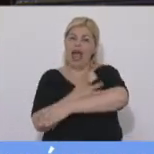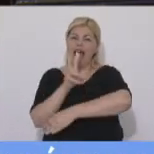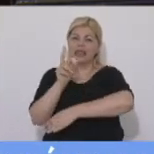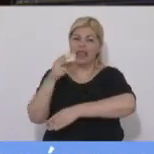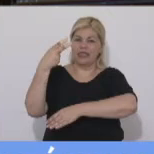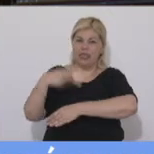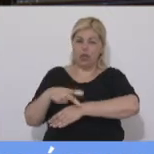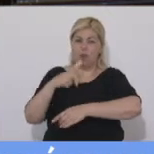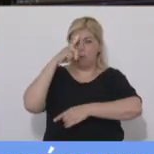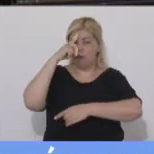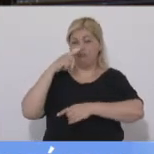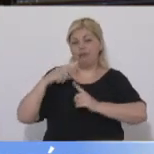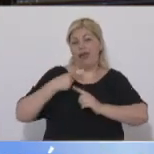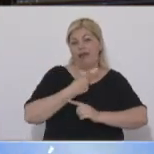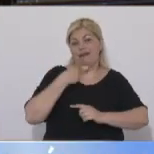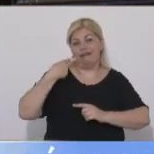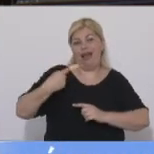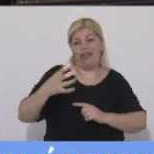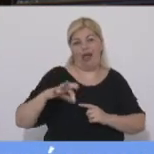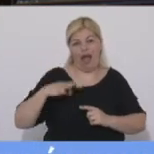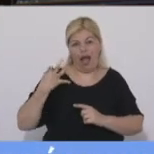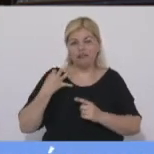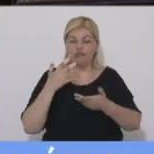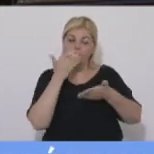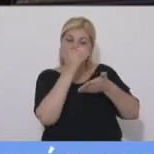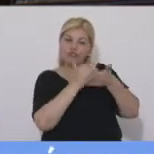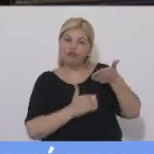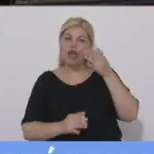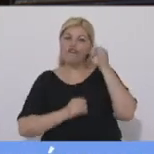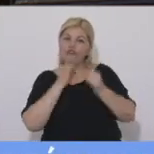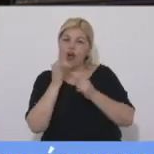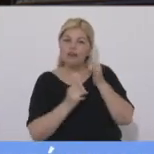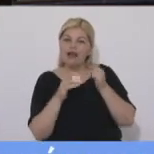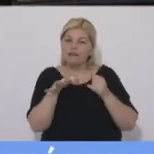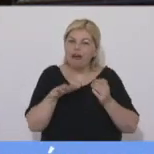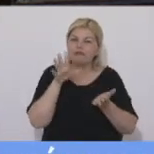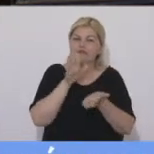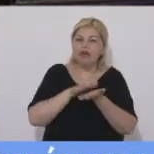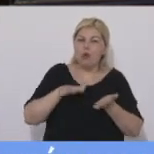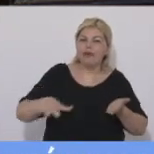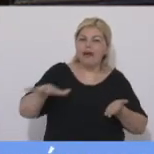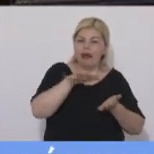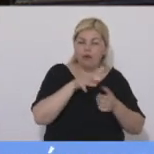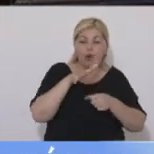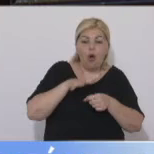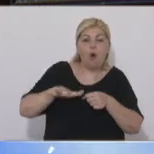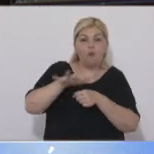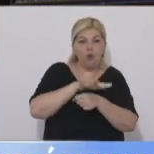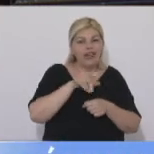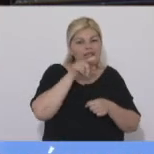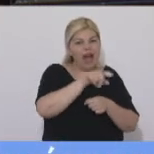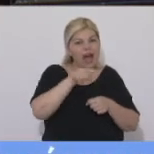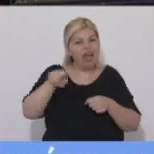e incluirá información georreferenciada sobre las comunidades relevadas y en proceso de relevamiento, indicando